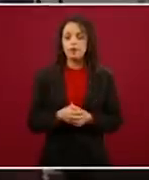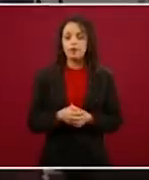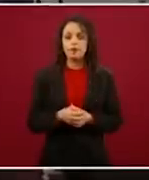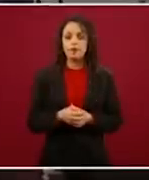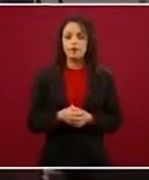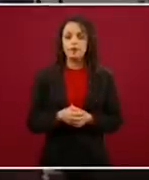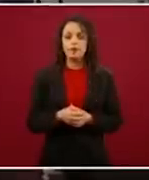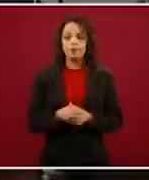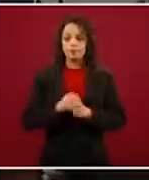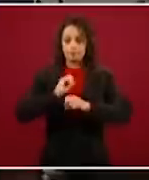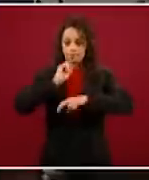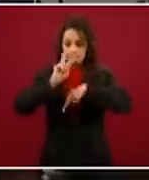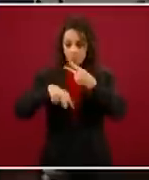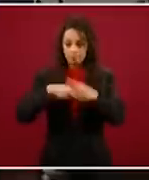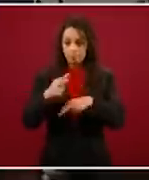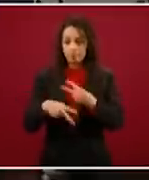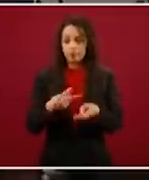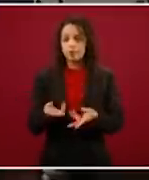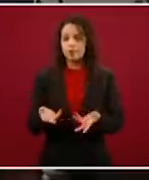para